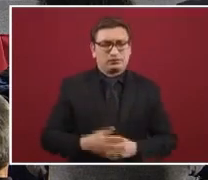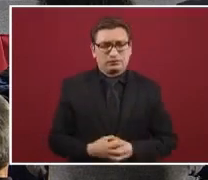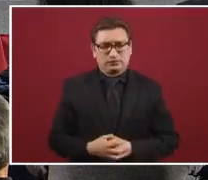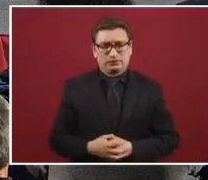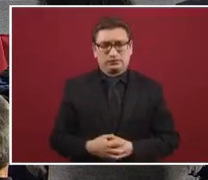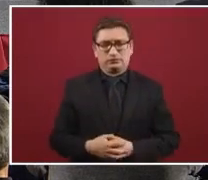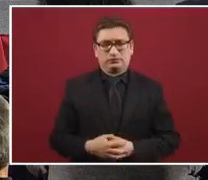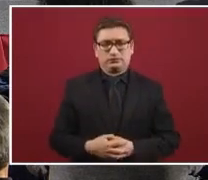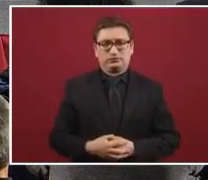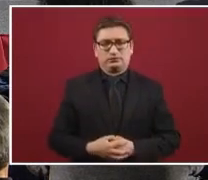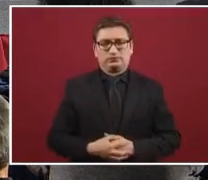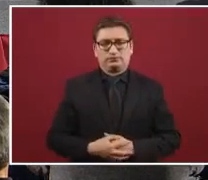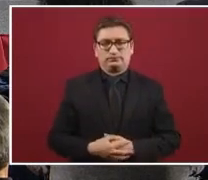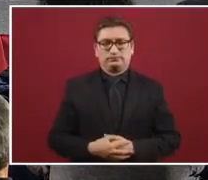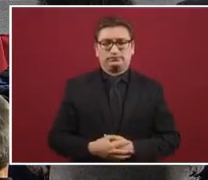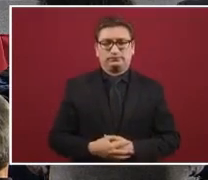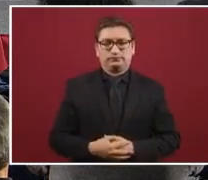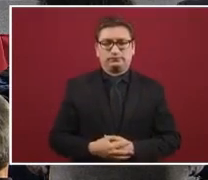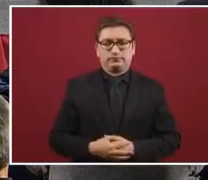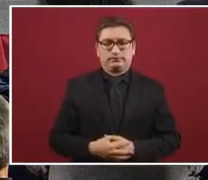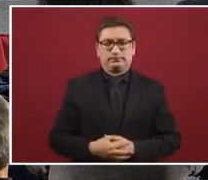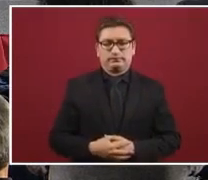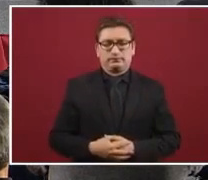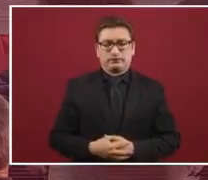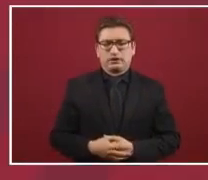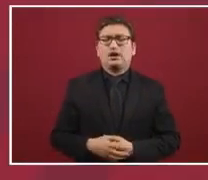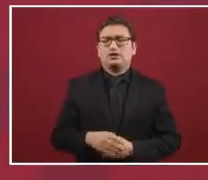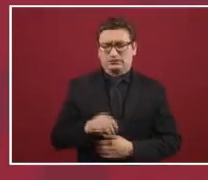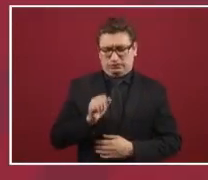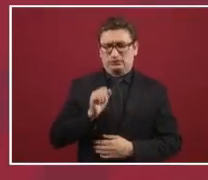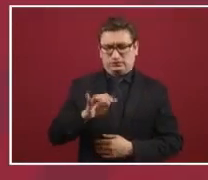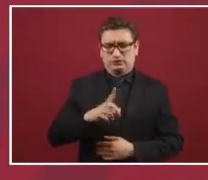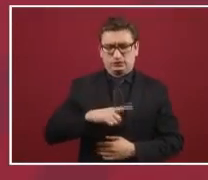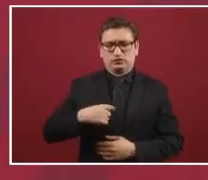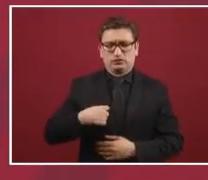señor? Bueno, sí tenemos un plan B